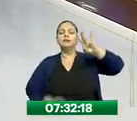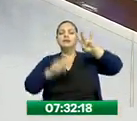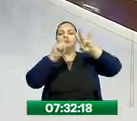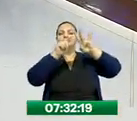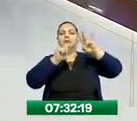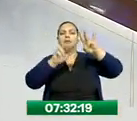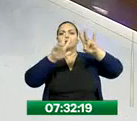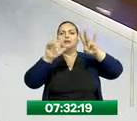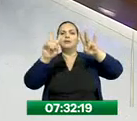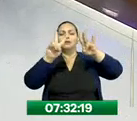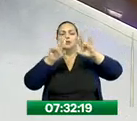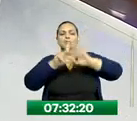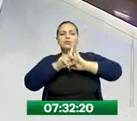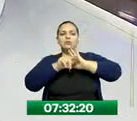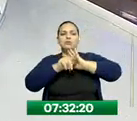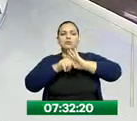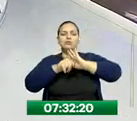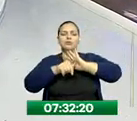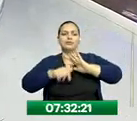7:32,